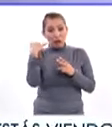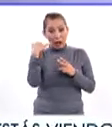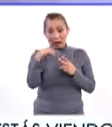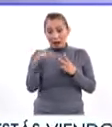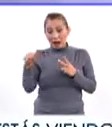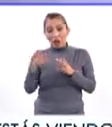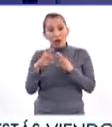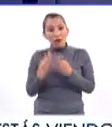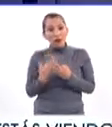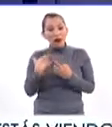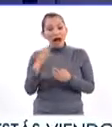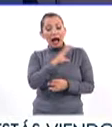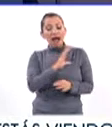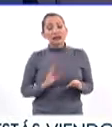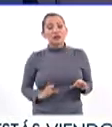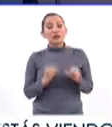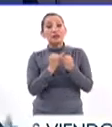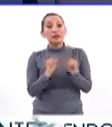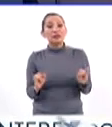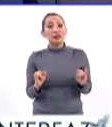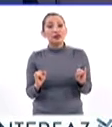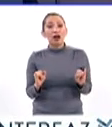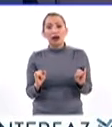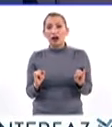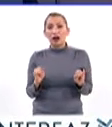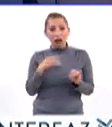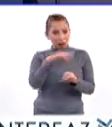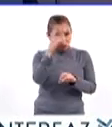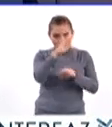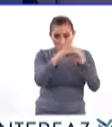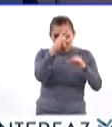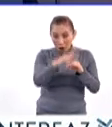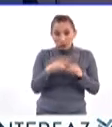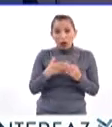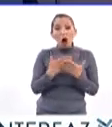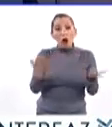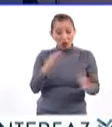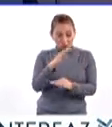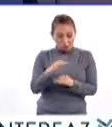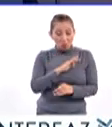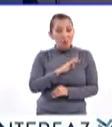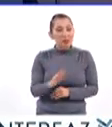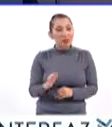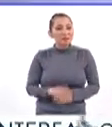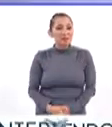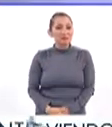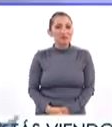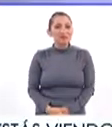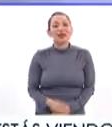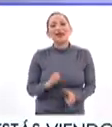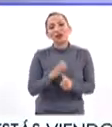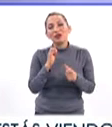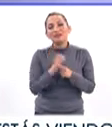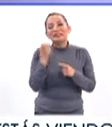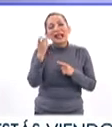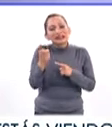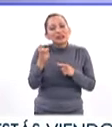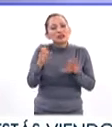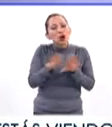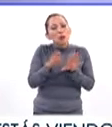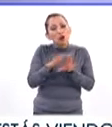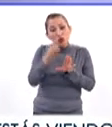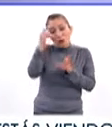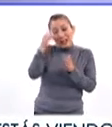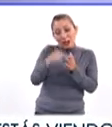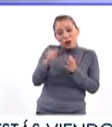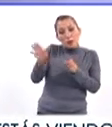Yucatán el modelo de la candidatura independiente, que era algo impensable a nivel nacional y hoy por hoy es una realidad a nivel nacional. Entonces, justamente ese es, yo